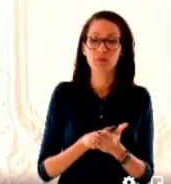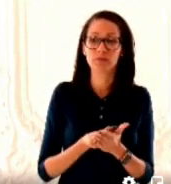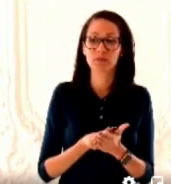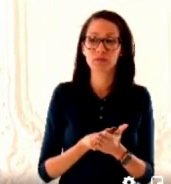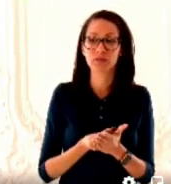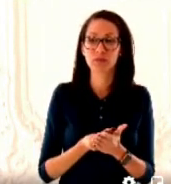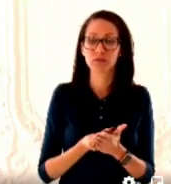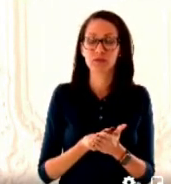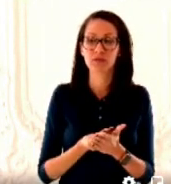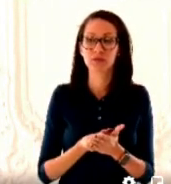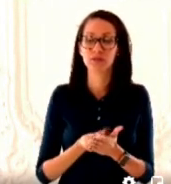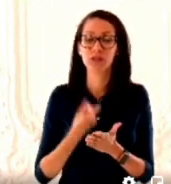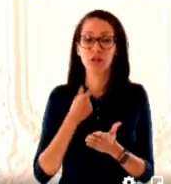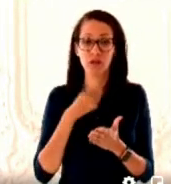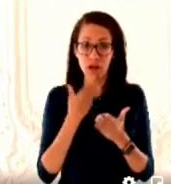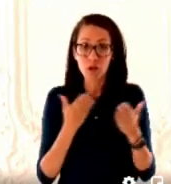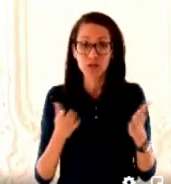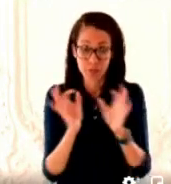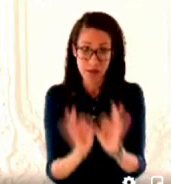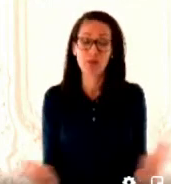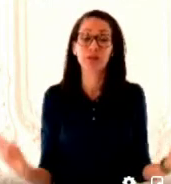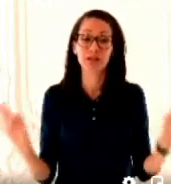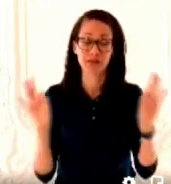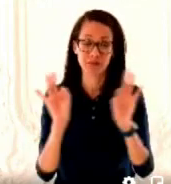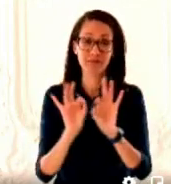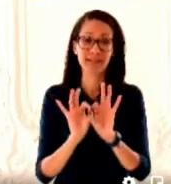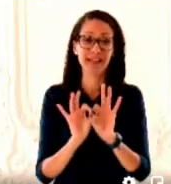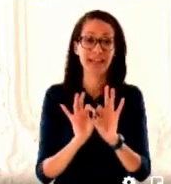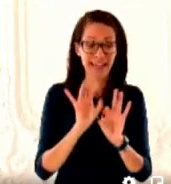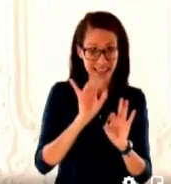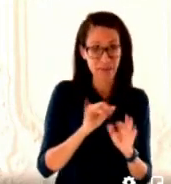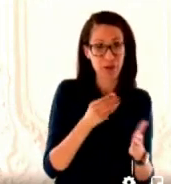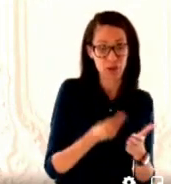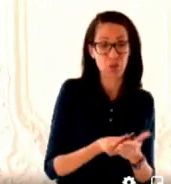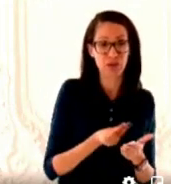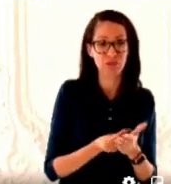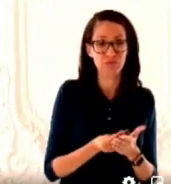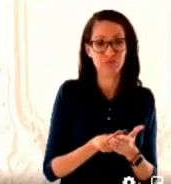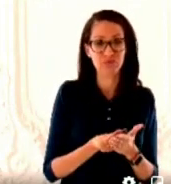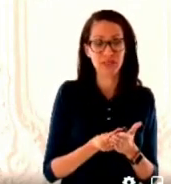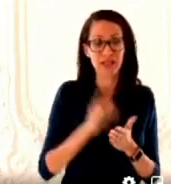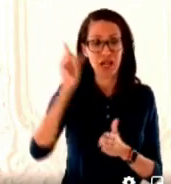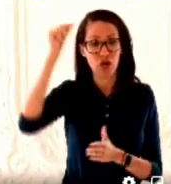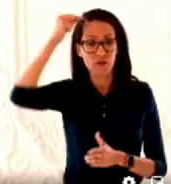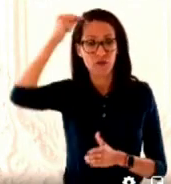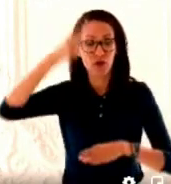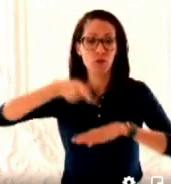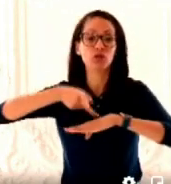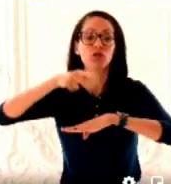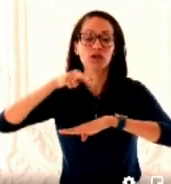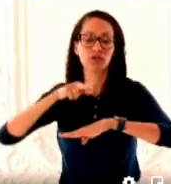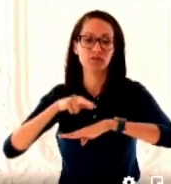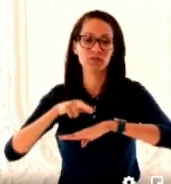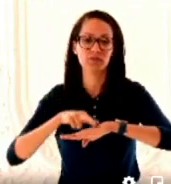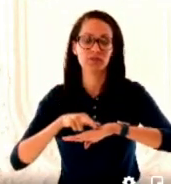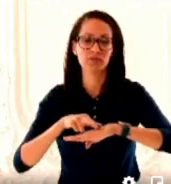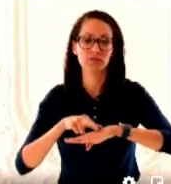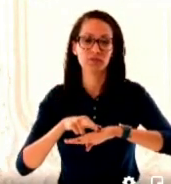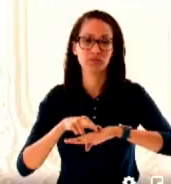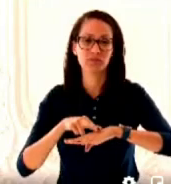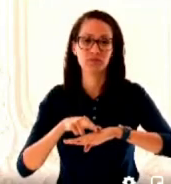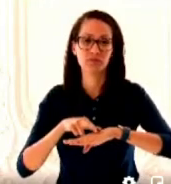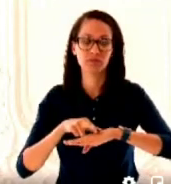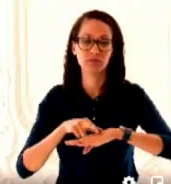de nuestras herramientas más importantes. El presupuesto del gobierno de Puerto Rico tiene